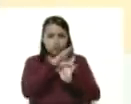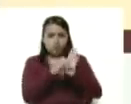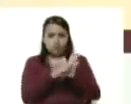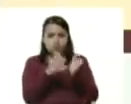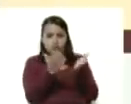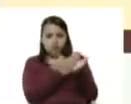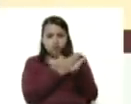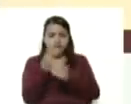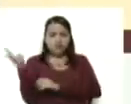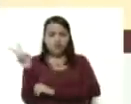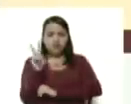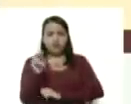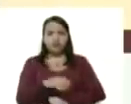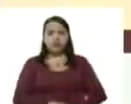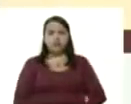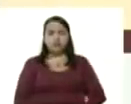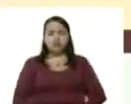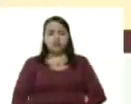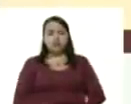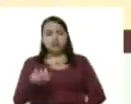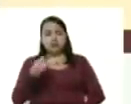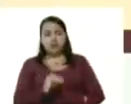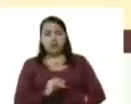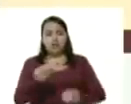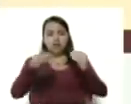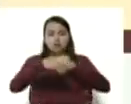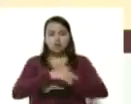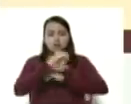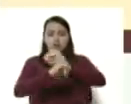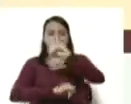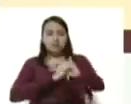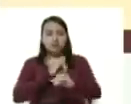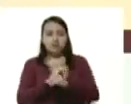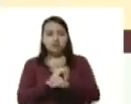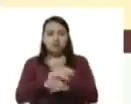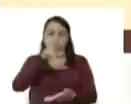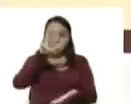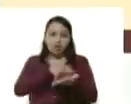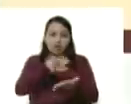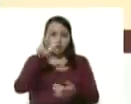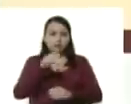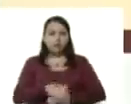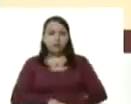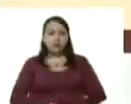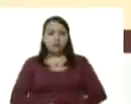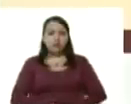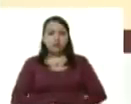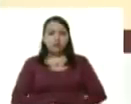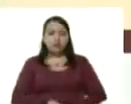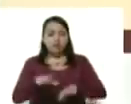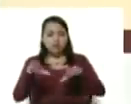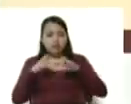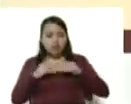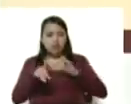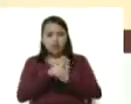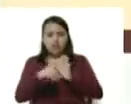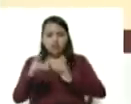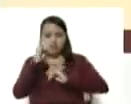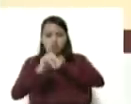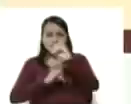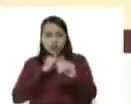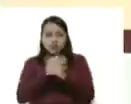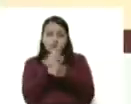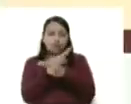nuestra república, que valida los acuerdos internacionales, que valida el reconocimiento al derecho internacional